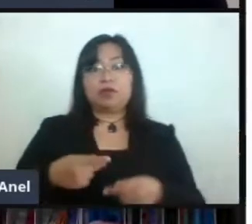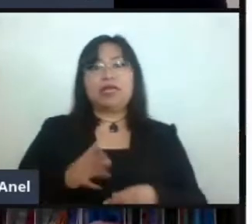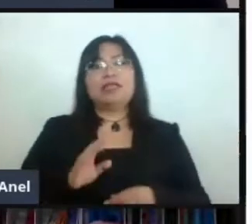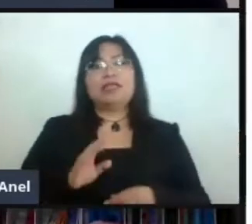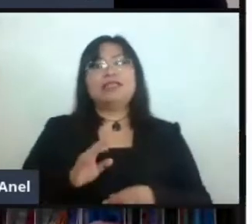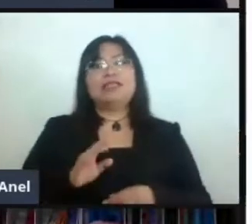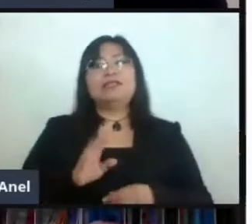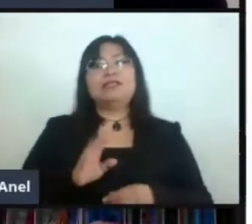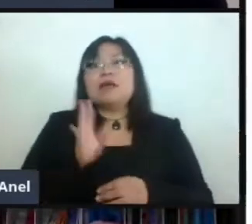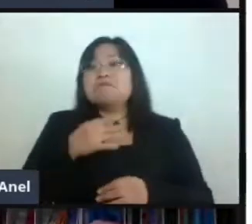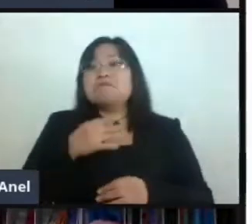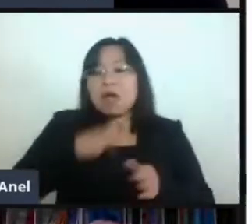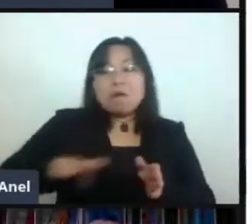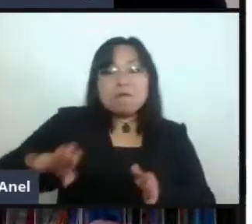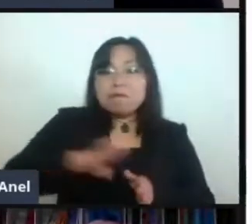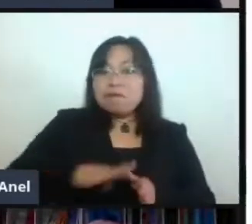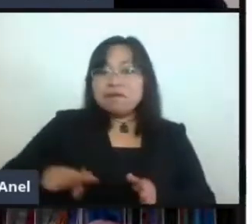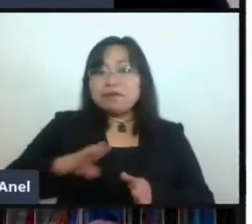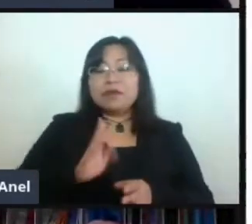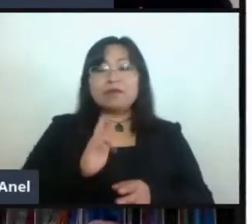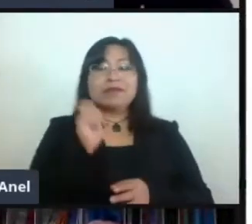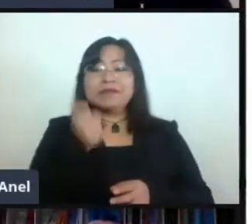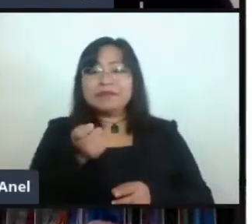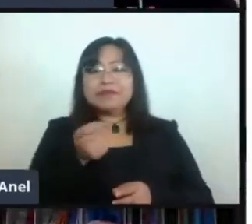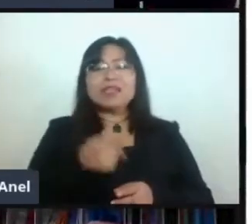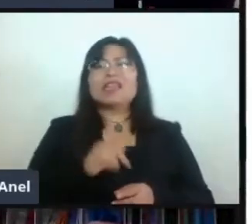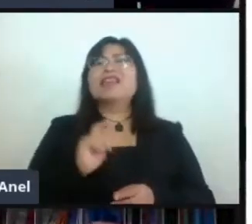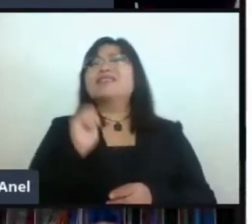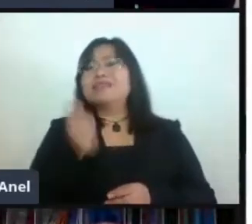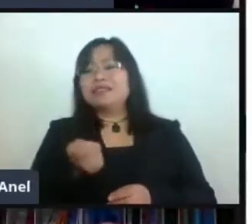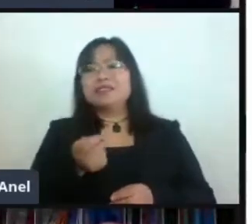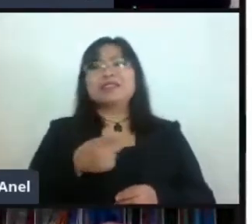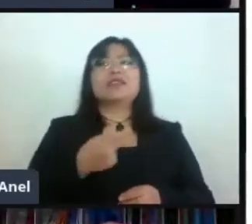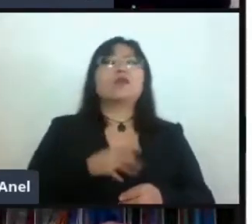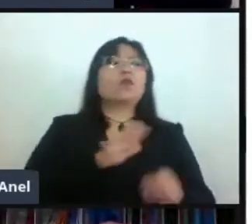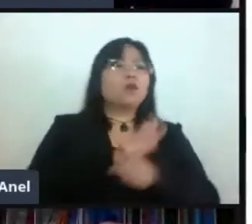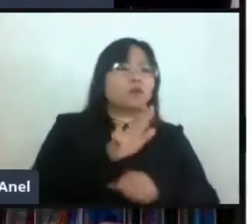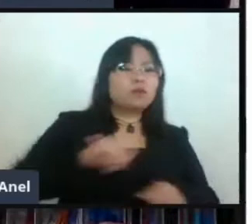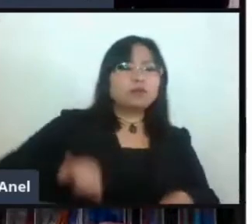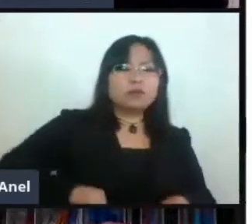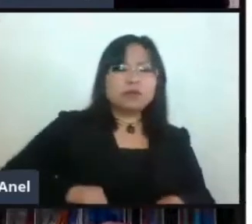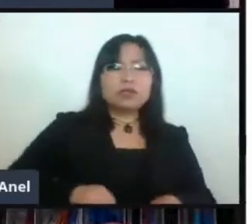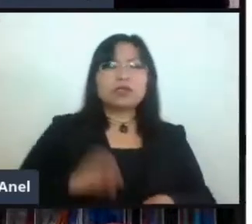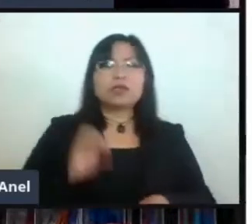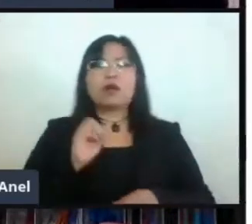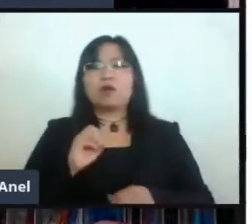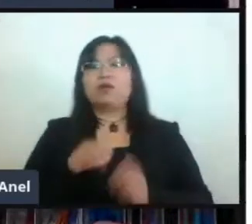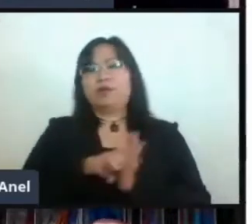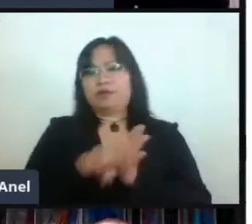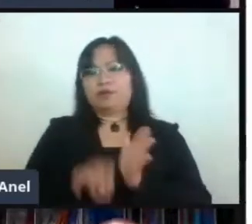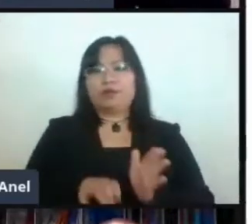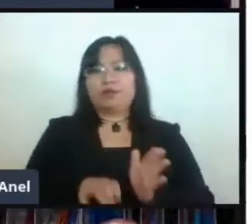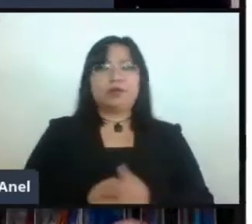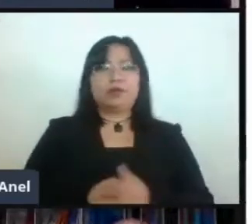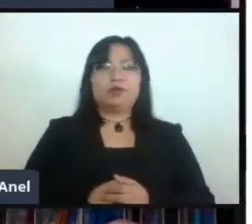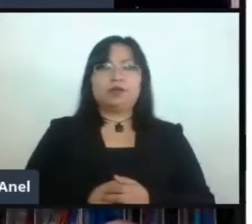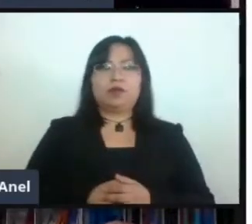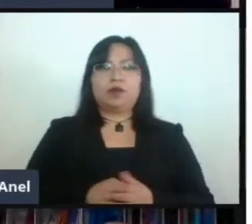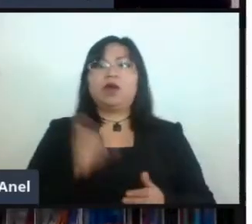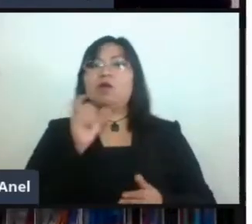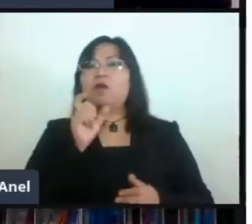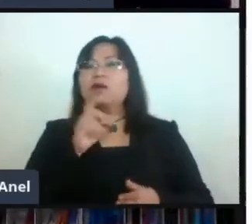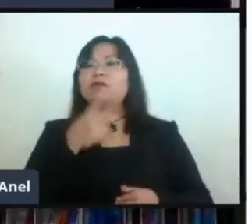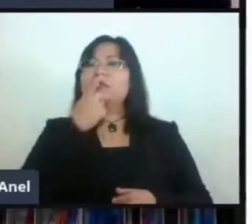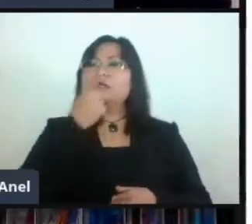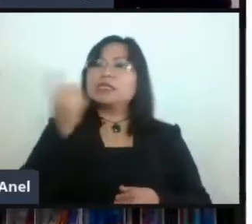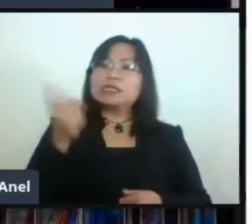exploratorio, que son significados, implicaciones, intereses. Por ejemplo, ¿a qué se refiere el autor cuando señala de tal palo, tal